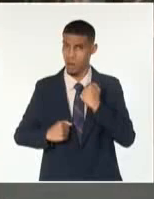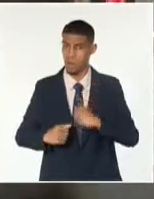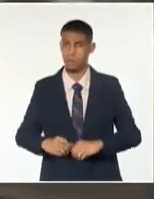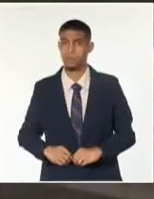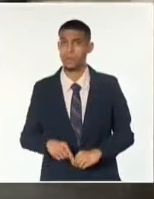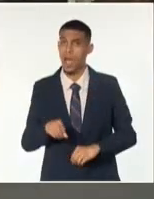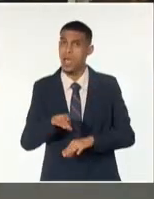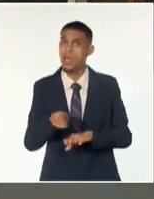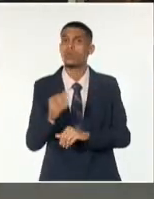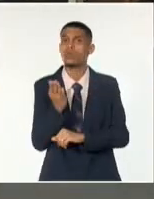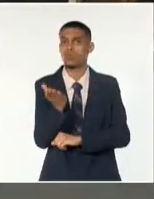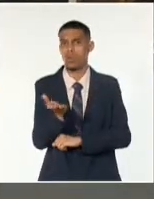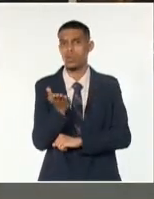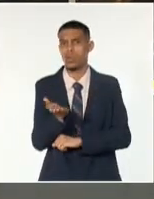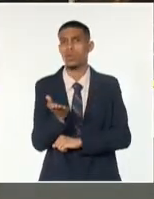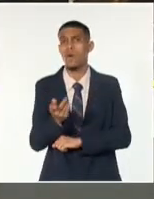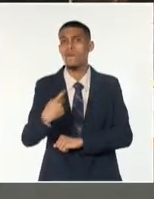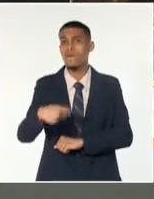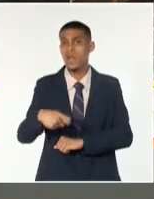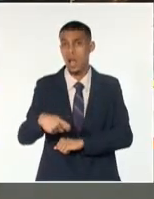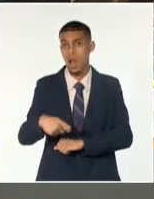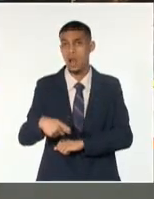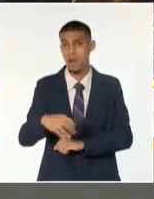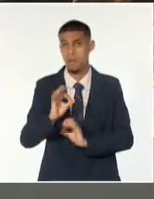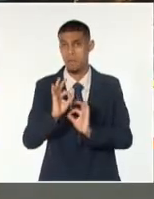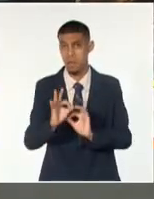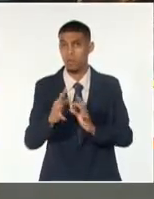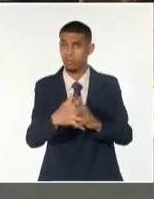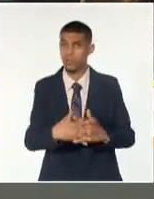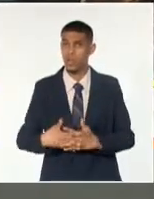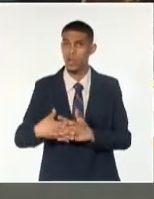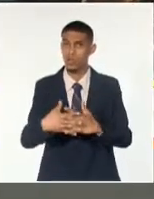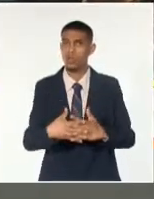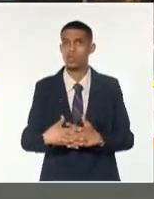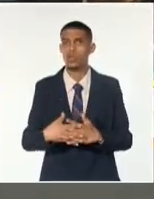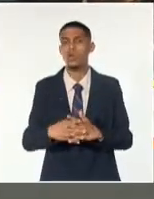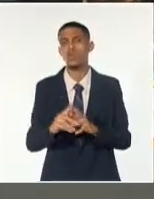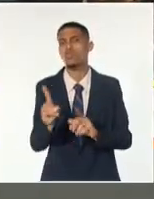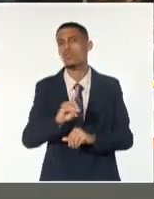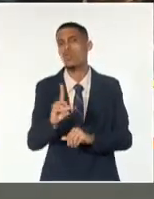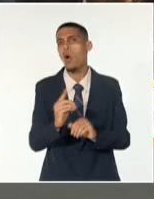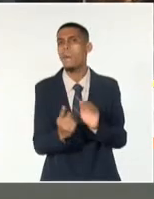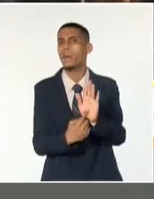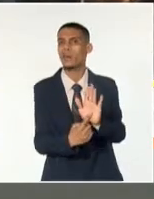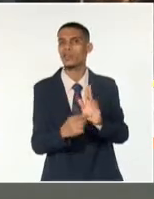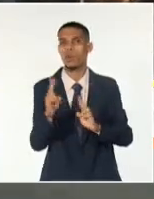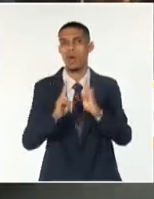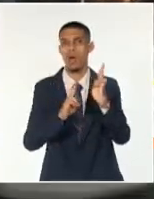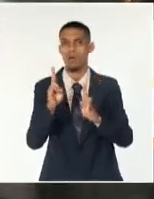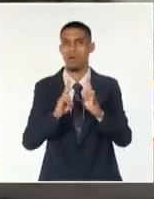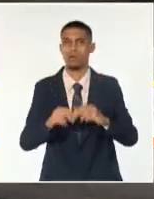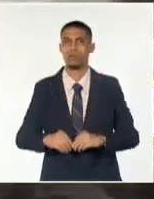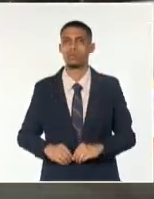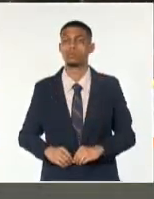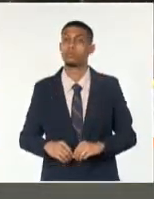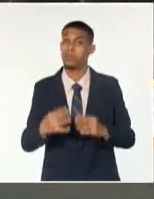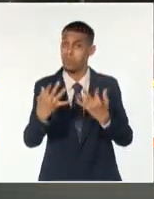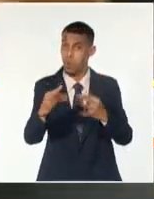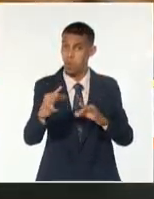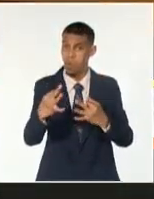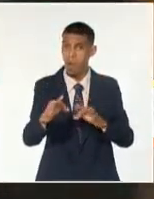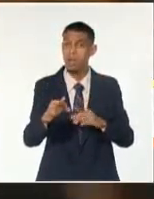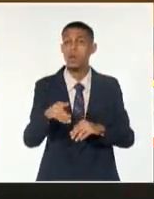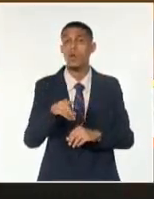solicitó debido a que el fiscal especial se le prohibió presentar la acusación de un acuerdo previo. El referido documento pretendía